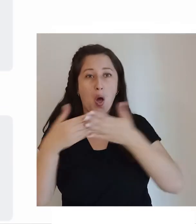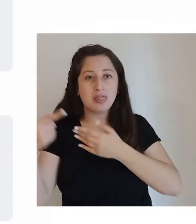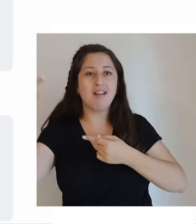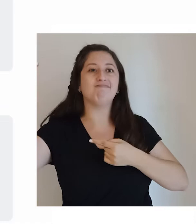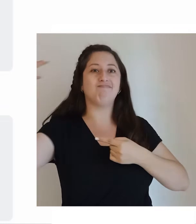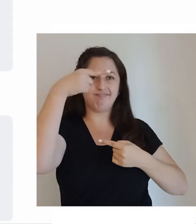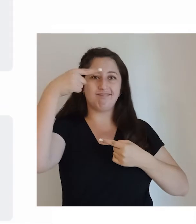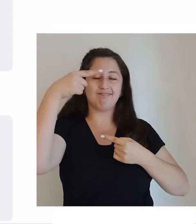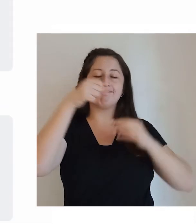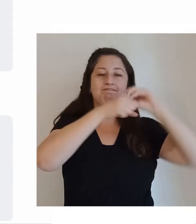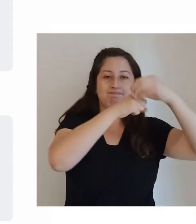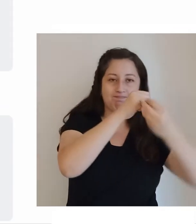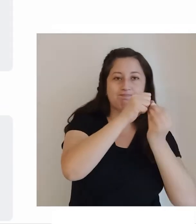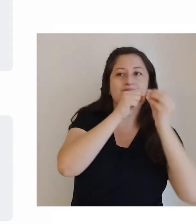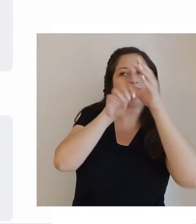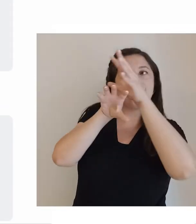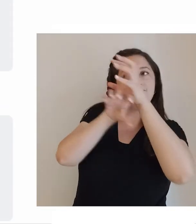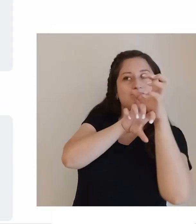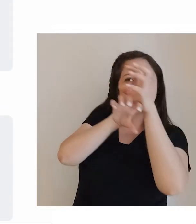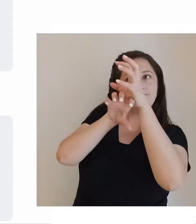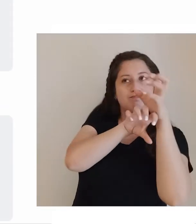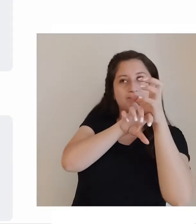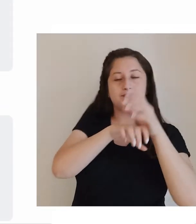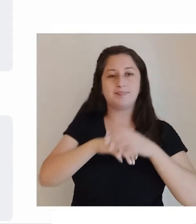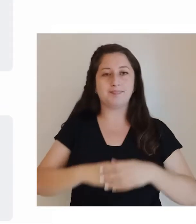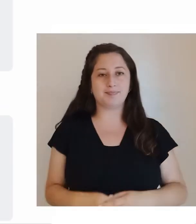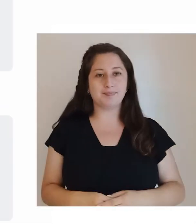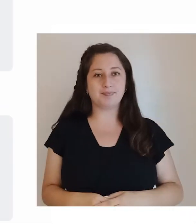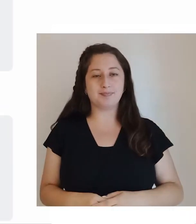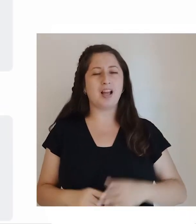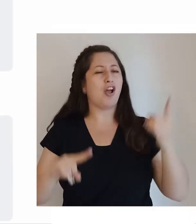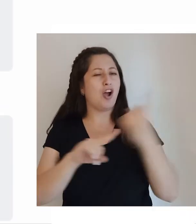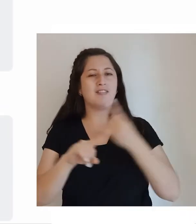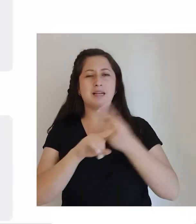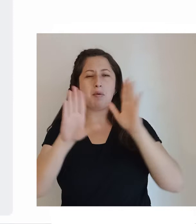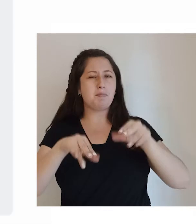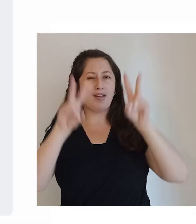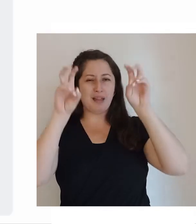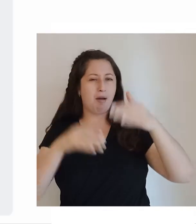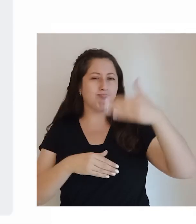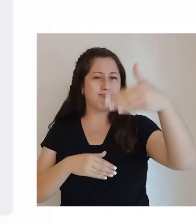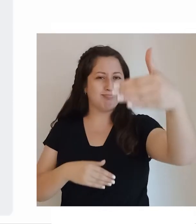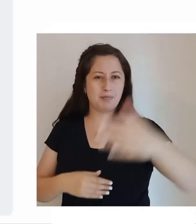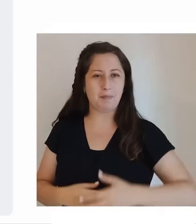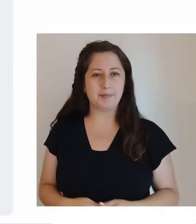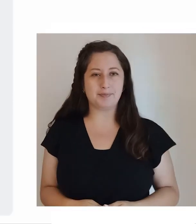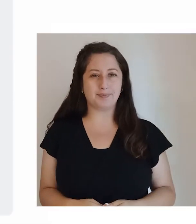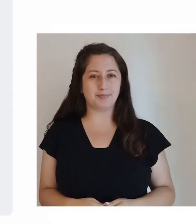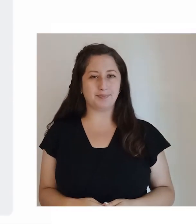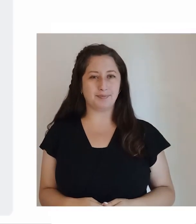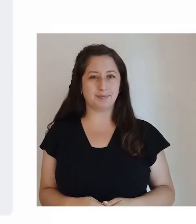o dirige o concentra la densidad de electrones. Hablaremos nuevamente sobre ella más